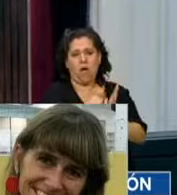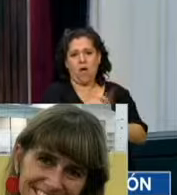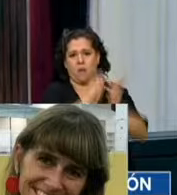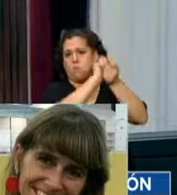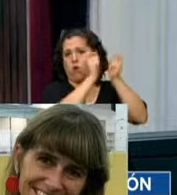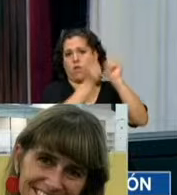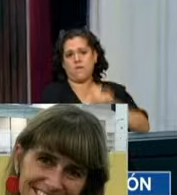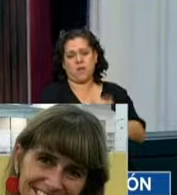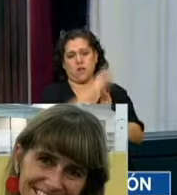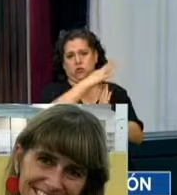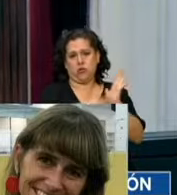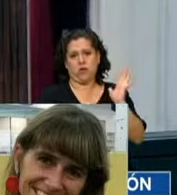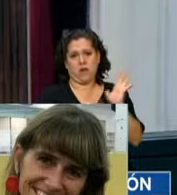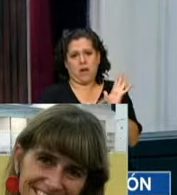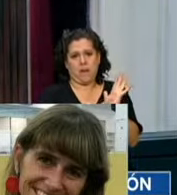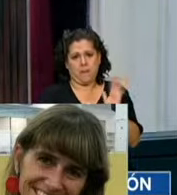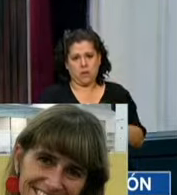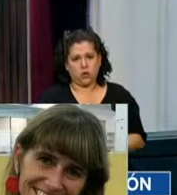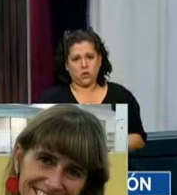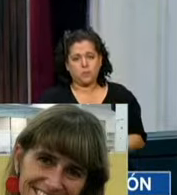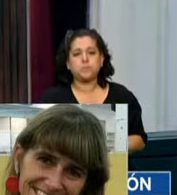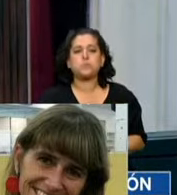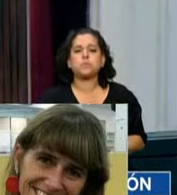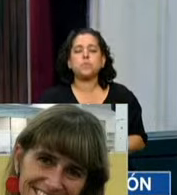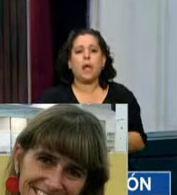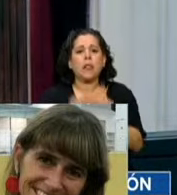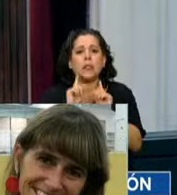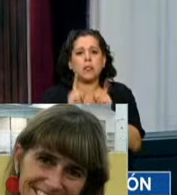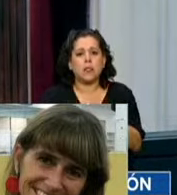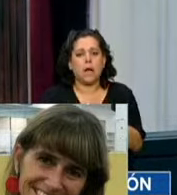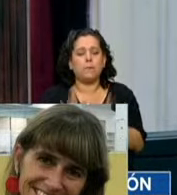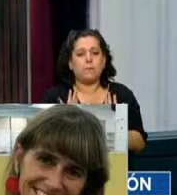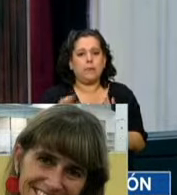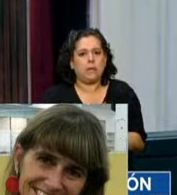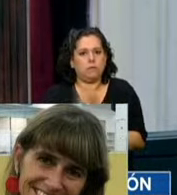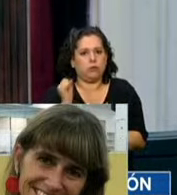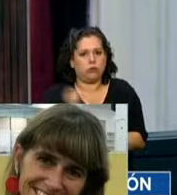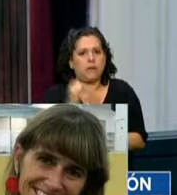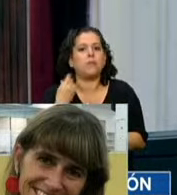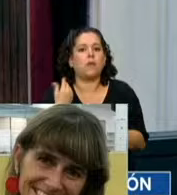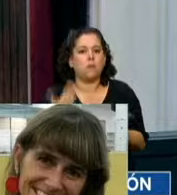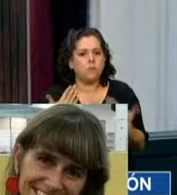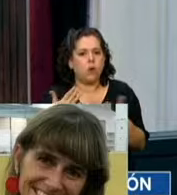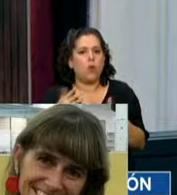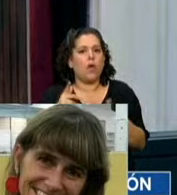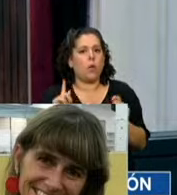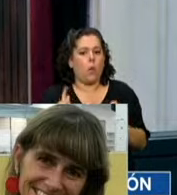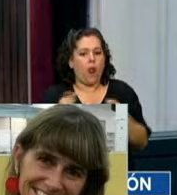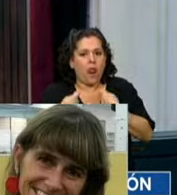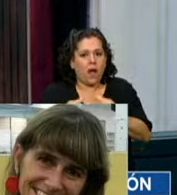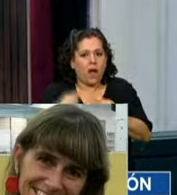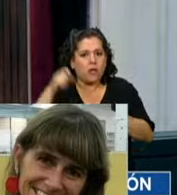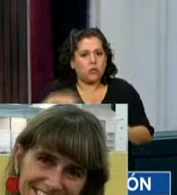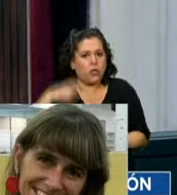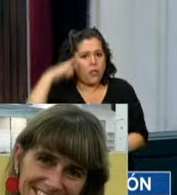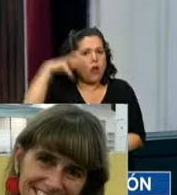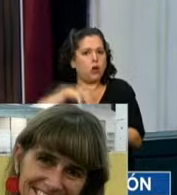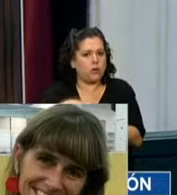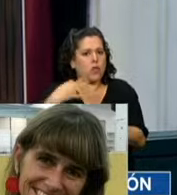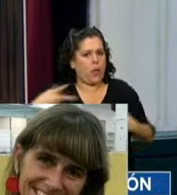fórmula que tienen hoy va a ser Va a ser no es va a ser la mejor porque van a actualizar por ipc qué mejor queremos para